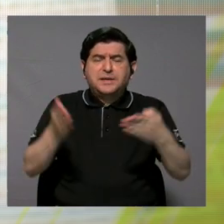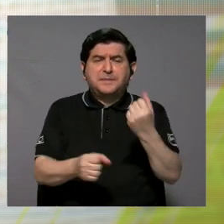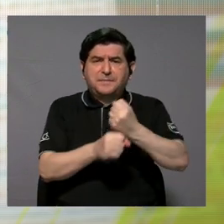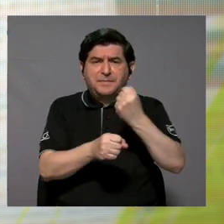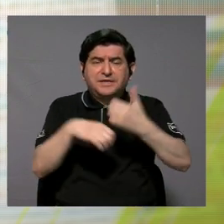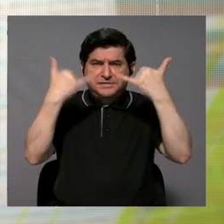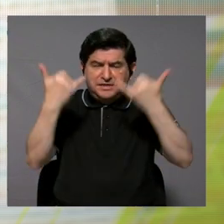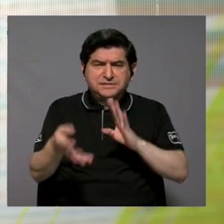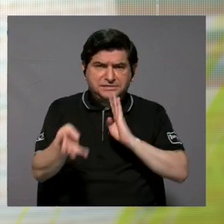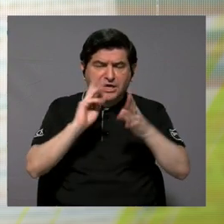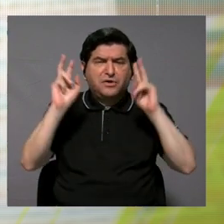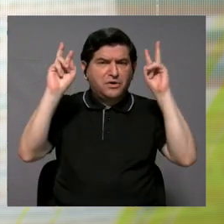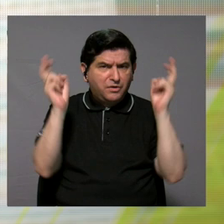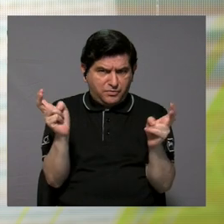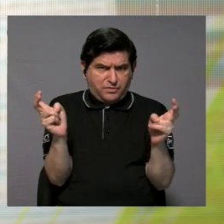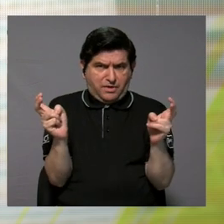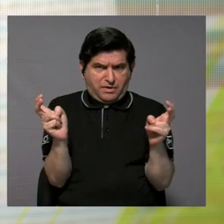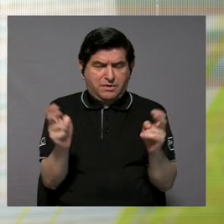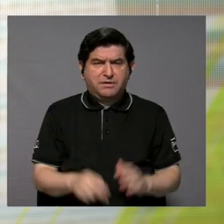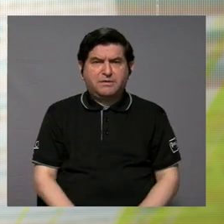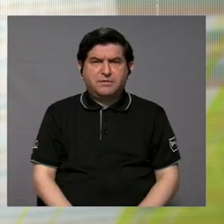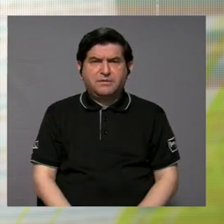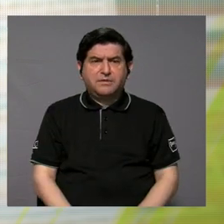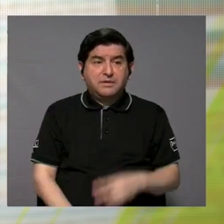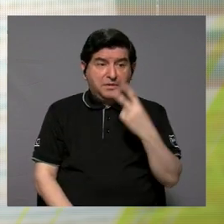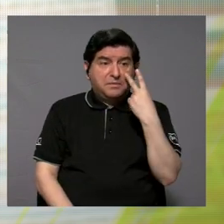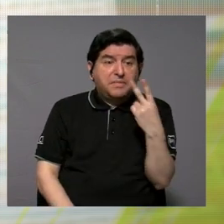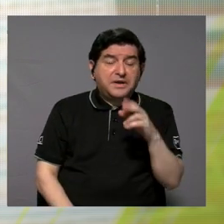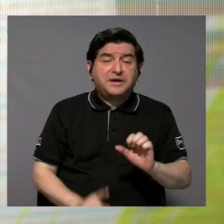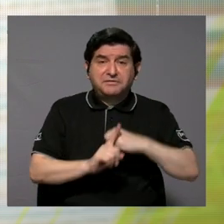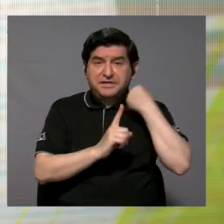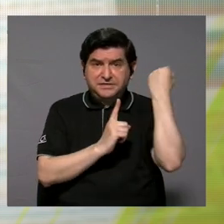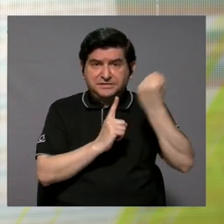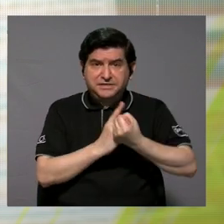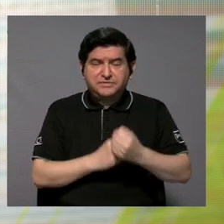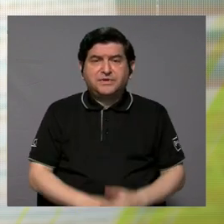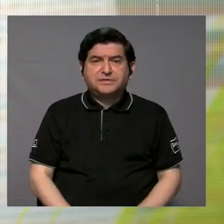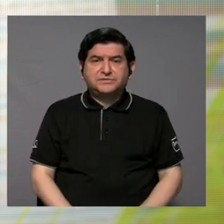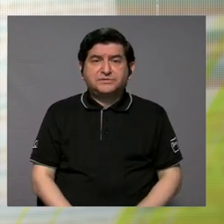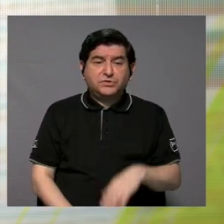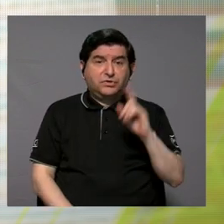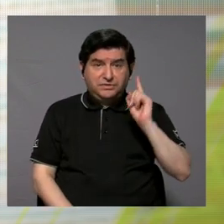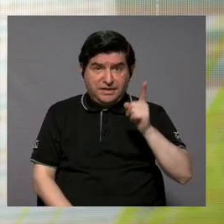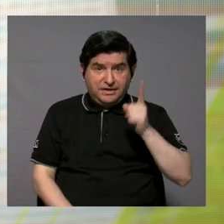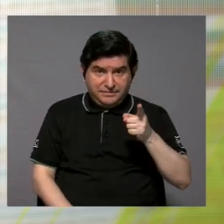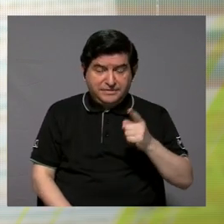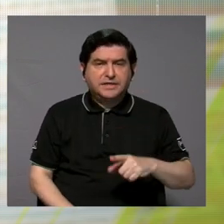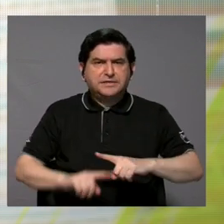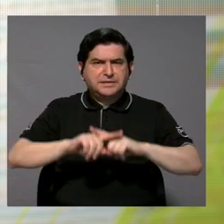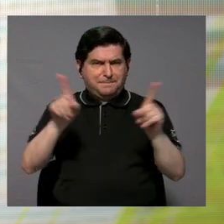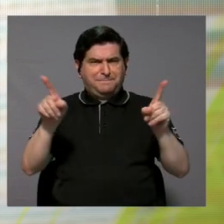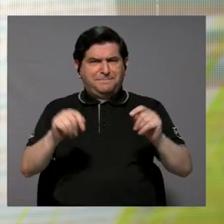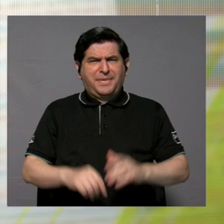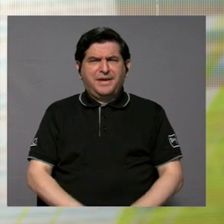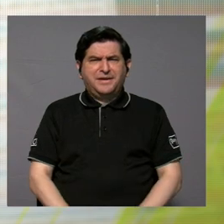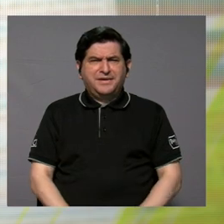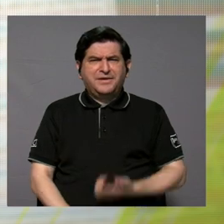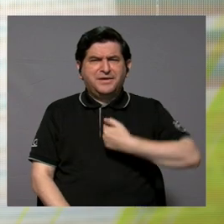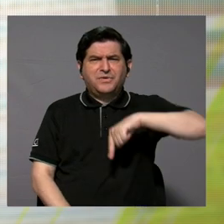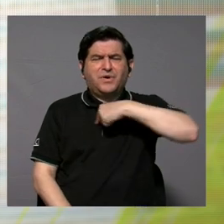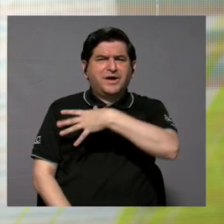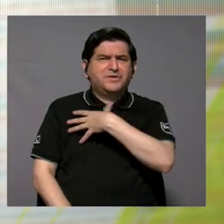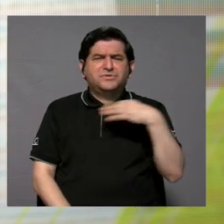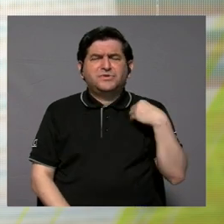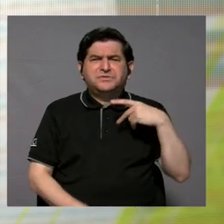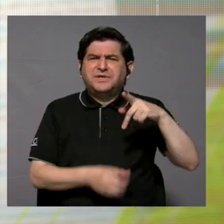trabajo donde están ahorita hablando de estos temas para ver específicamente lo que tiene que ver con el etiquetado de advertencia. Pero por lo menos nos gustaría